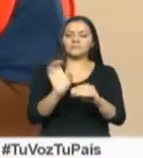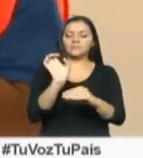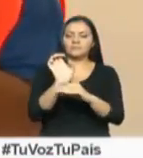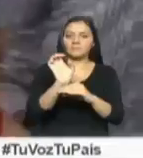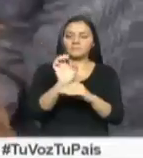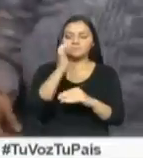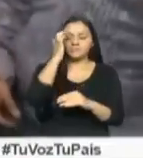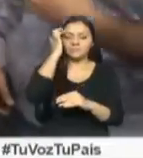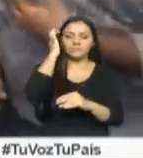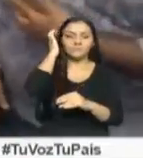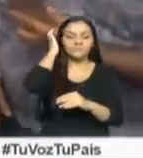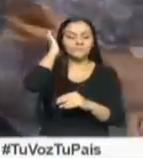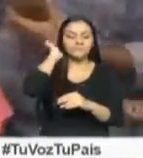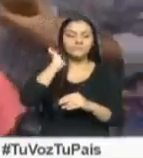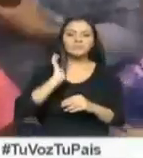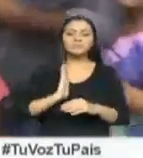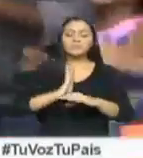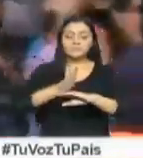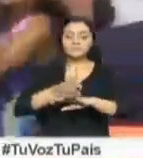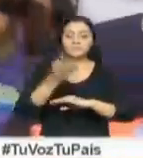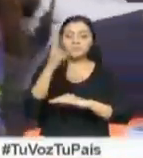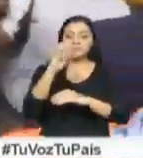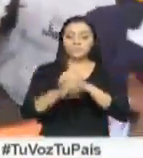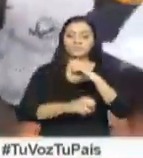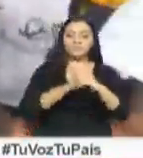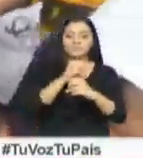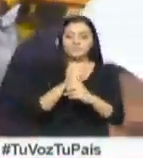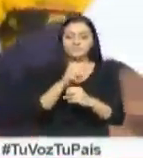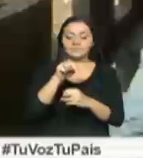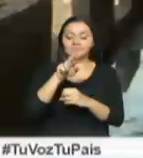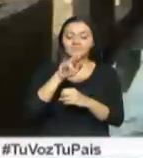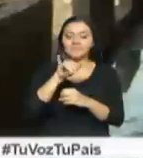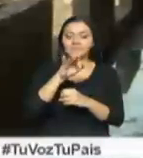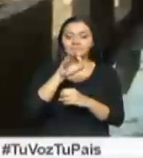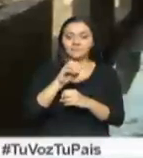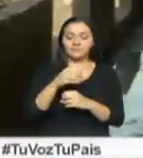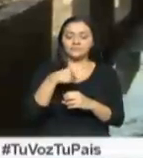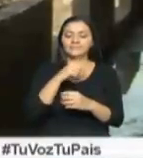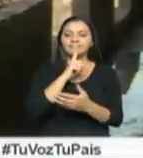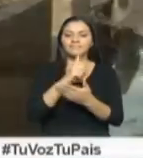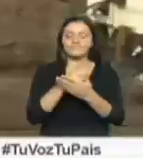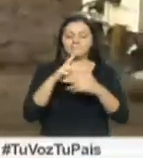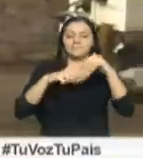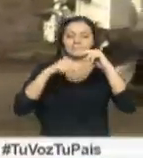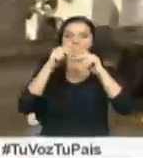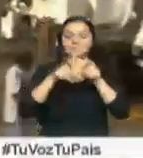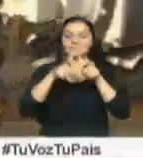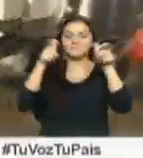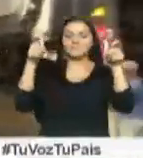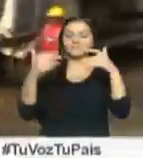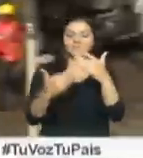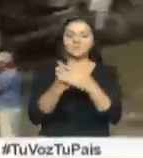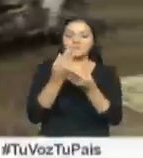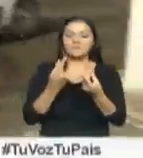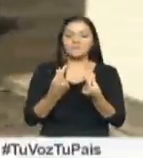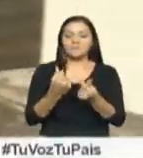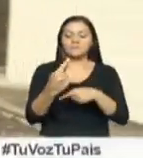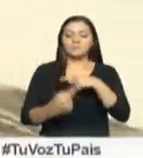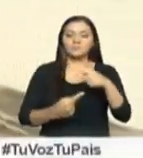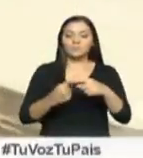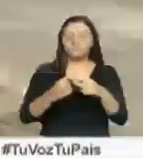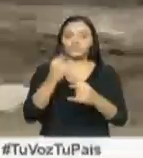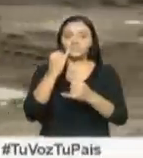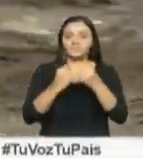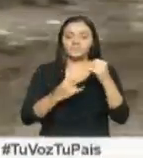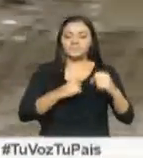este sector. Después de 40 años, Naranjito contará con una verdadera unidad educativa, la cual estará lista a finales de mayo